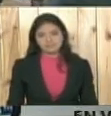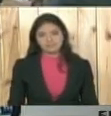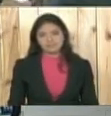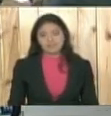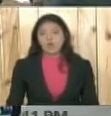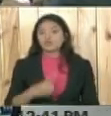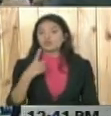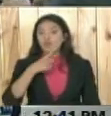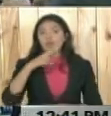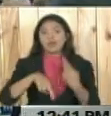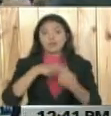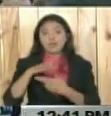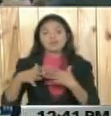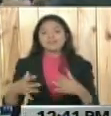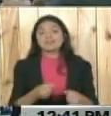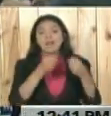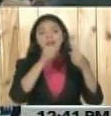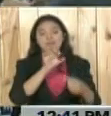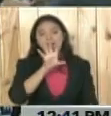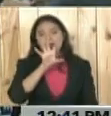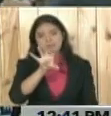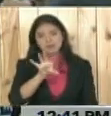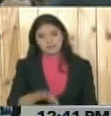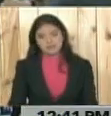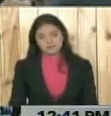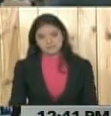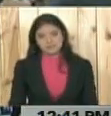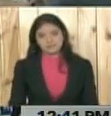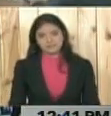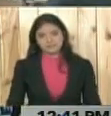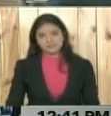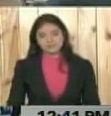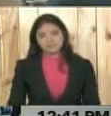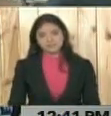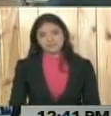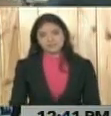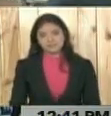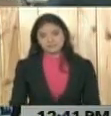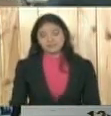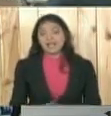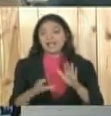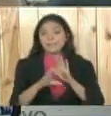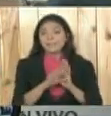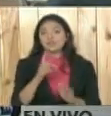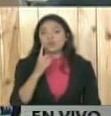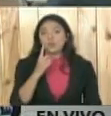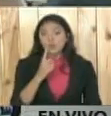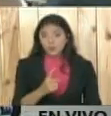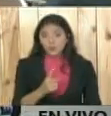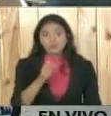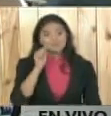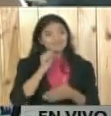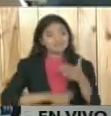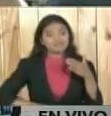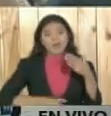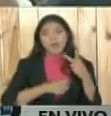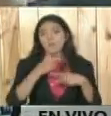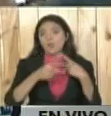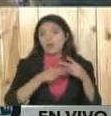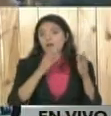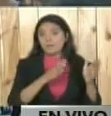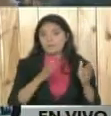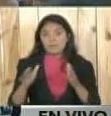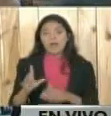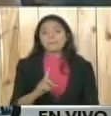la revolución salva a la patria. Fíjate, Mario. Dígamelo. Aquí está capítulo 1 de desabastecimiento programado.